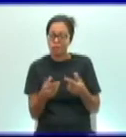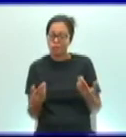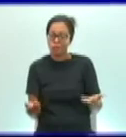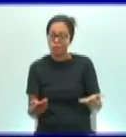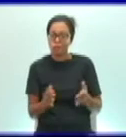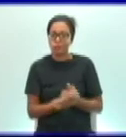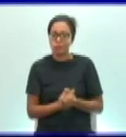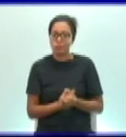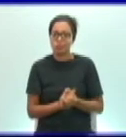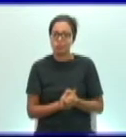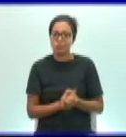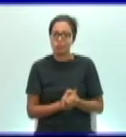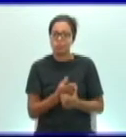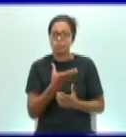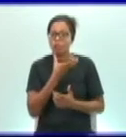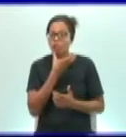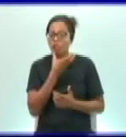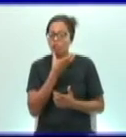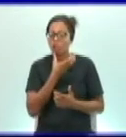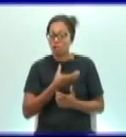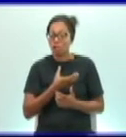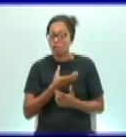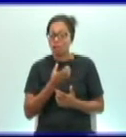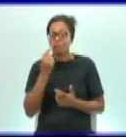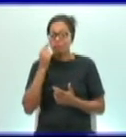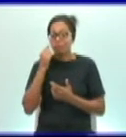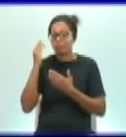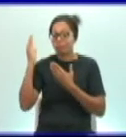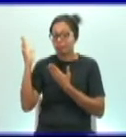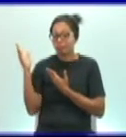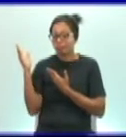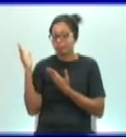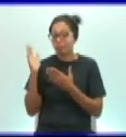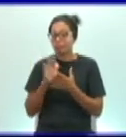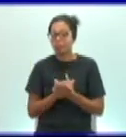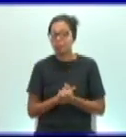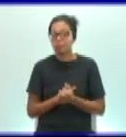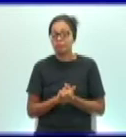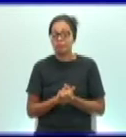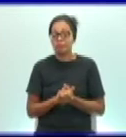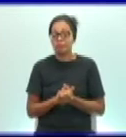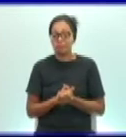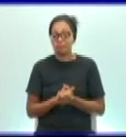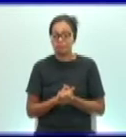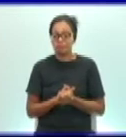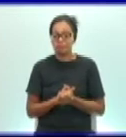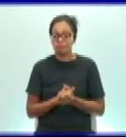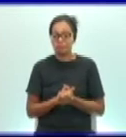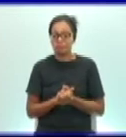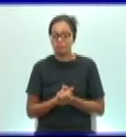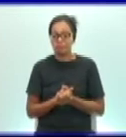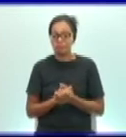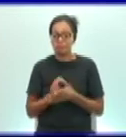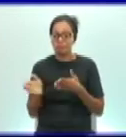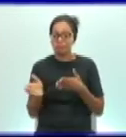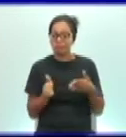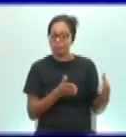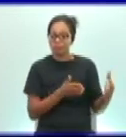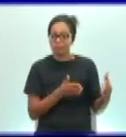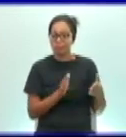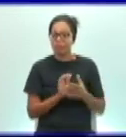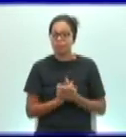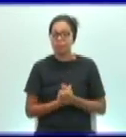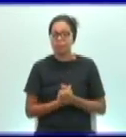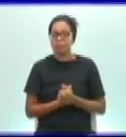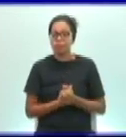Ruz, y bueno, una imagen. Yo siempre trato de poner una imagen en cada uno de los documentos. Otro conocido por ustedes, incluso ya